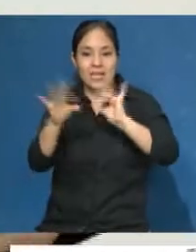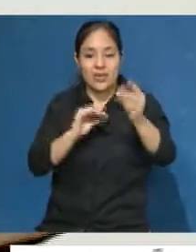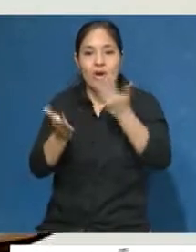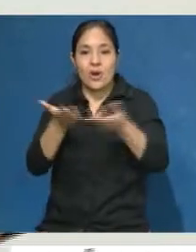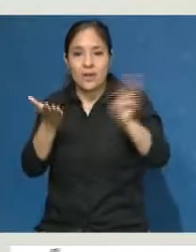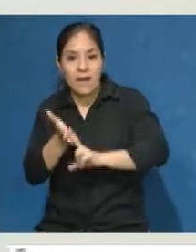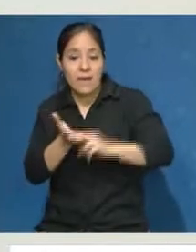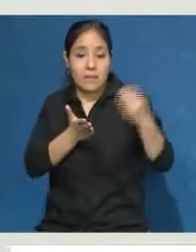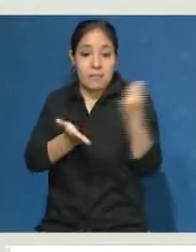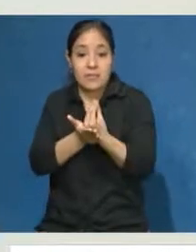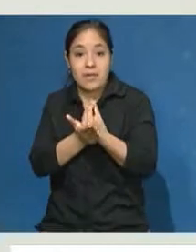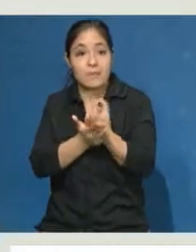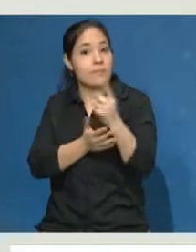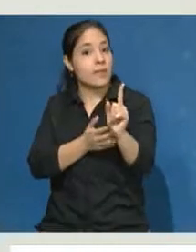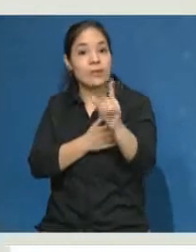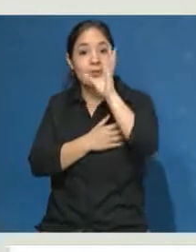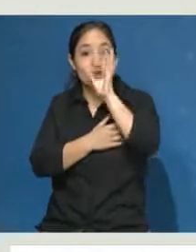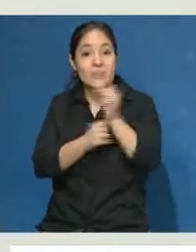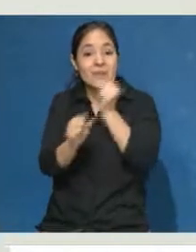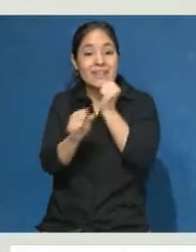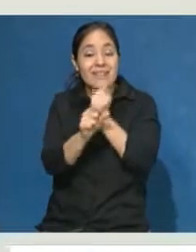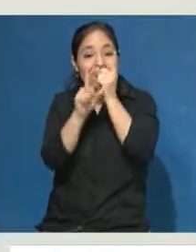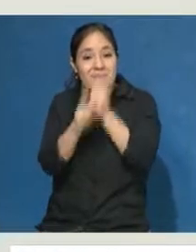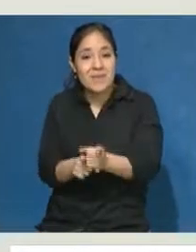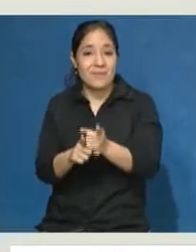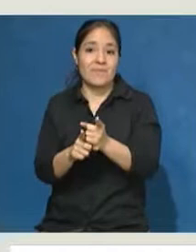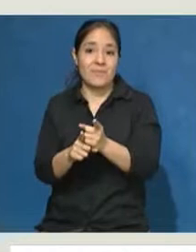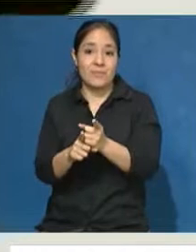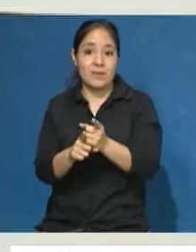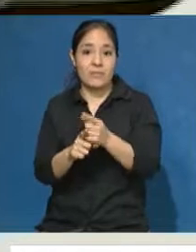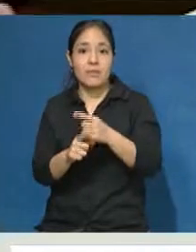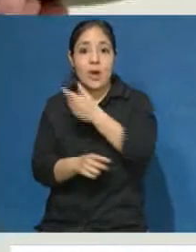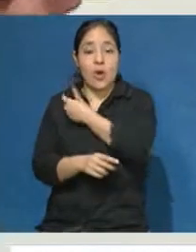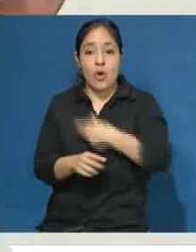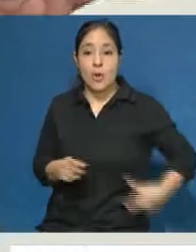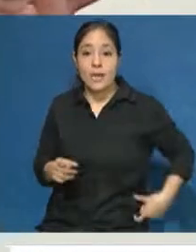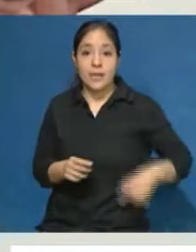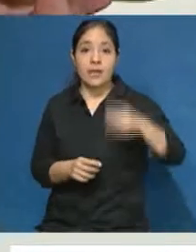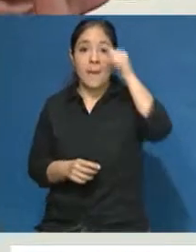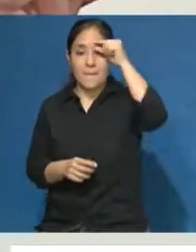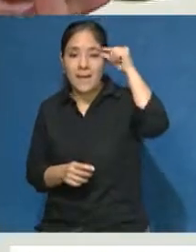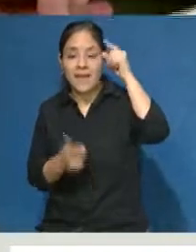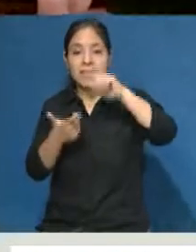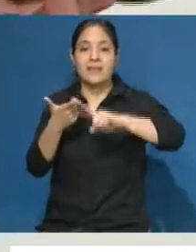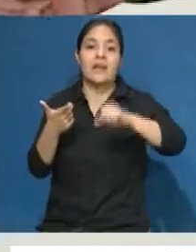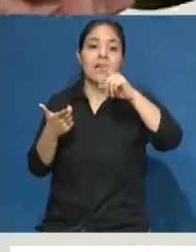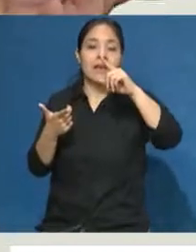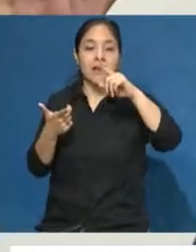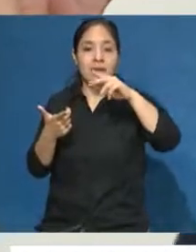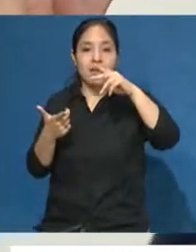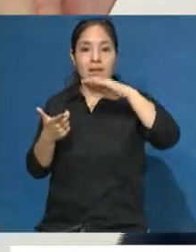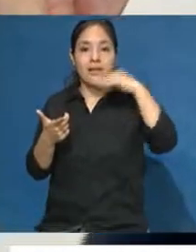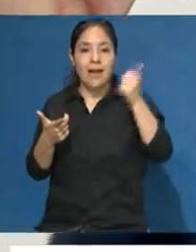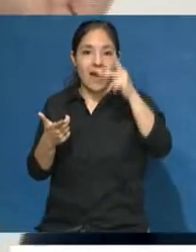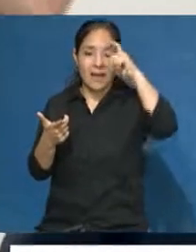pero luego en la práctica nunca se promulgó. No lo hizo el gobernador Jaque, no lo hizo el gobernador Pérez, y he decidido